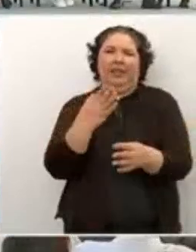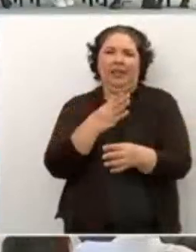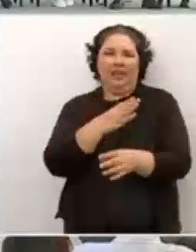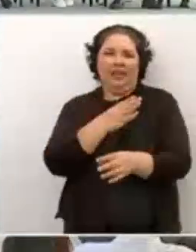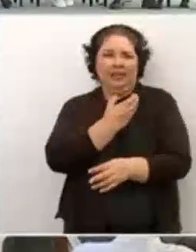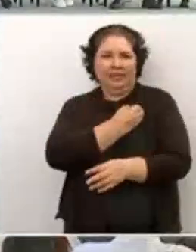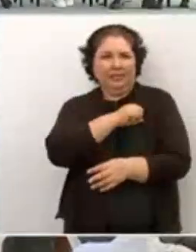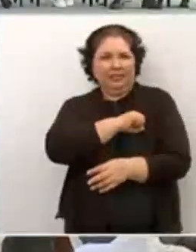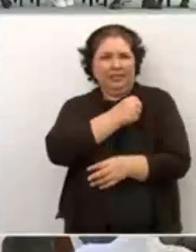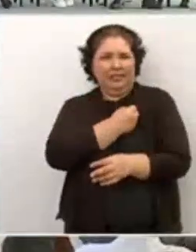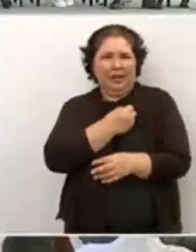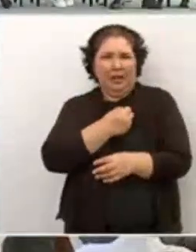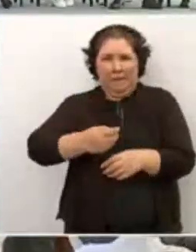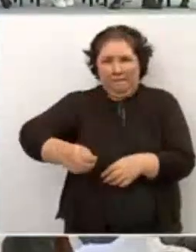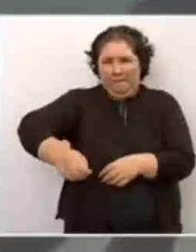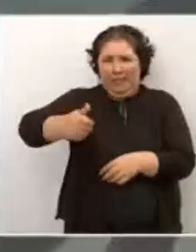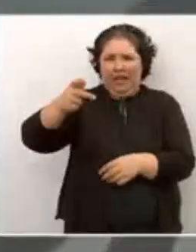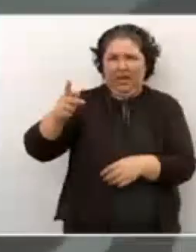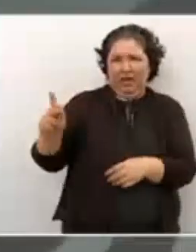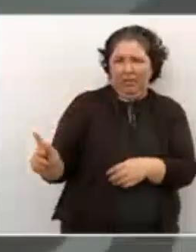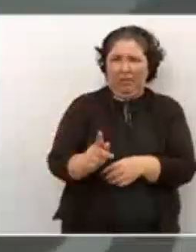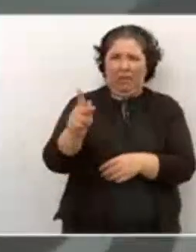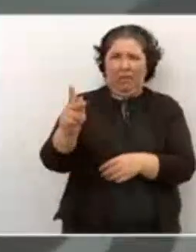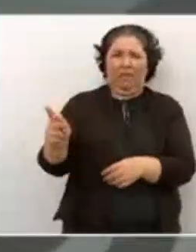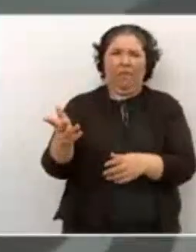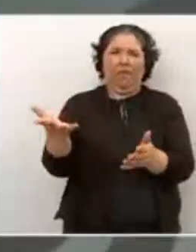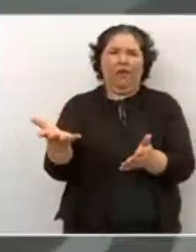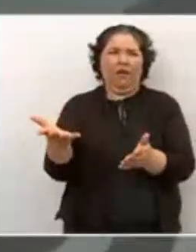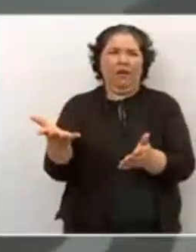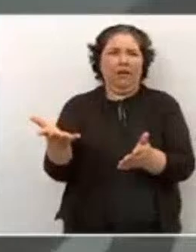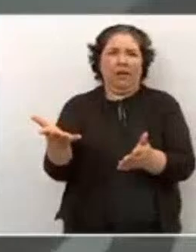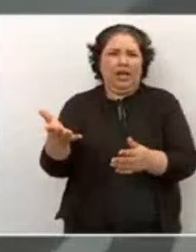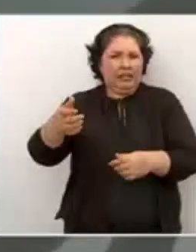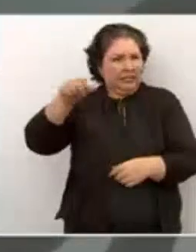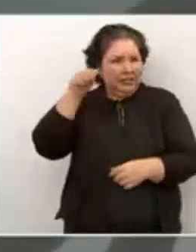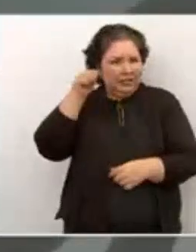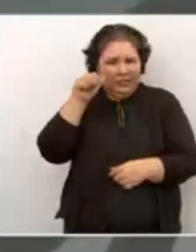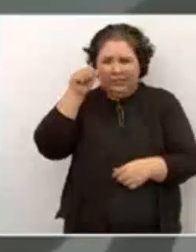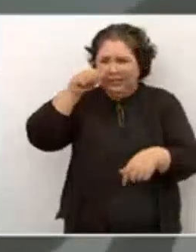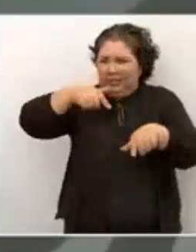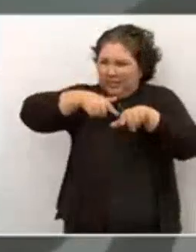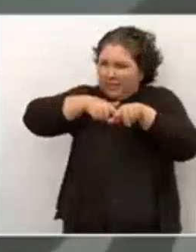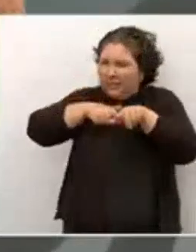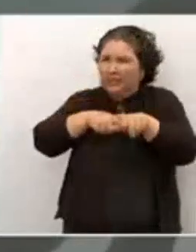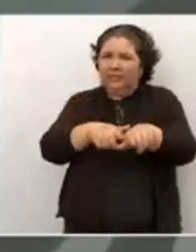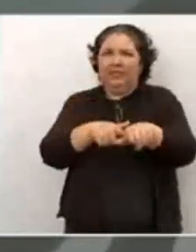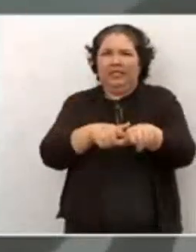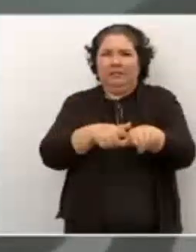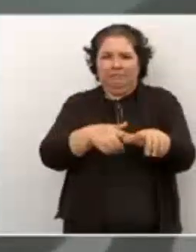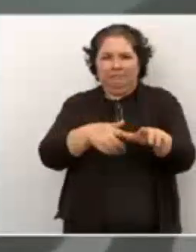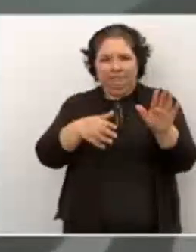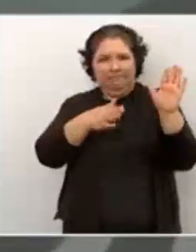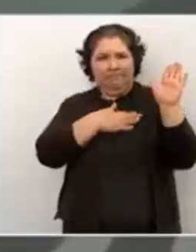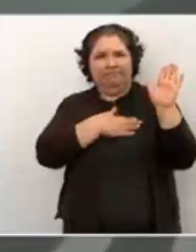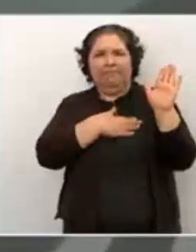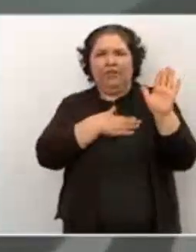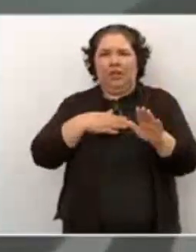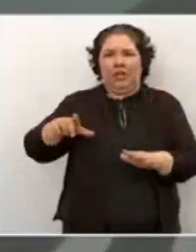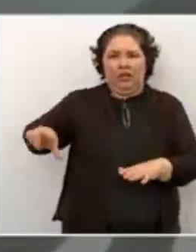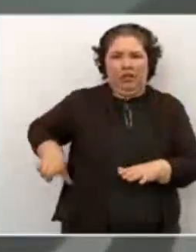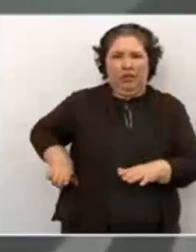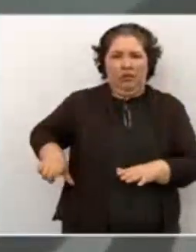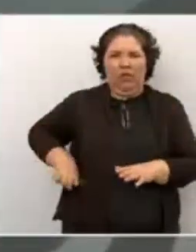salud. Primero los pobres será lo que sigamos teniendo como un principio en el gobierno de la